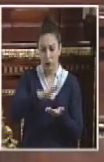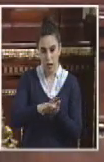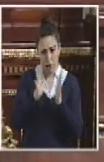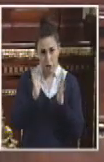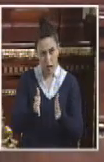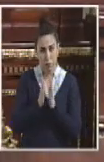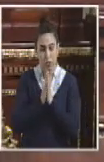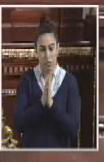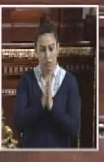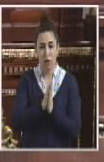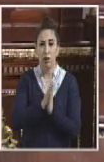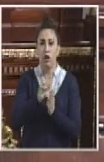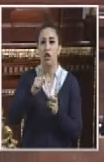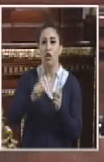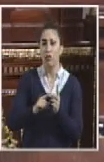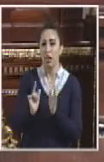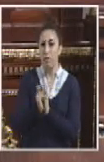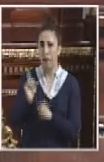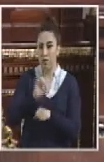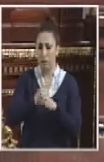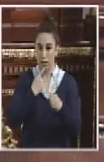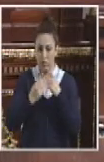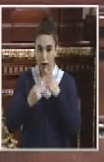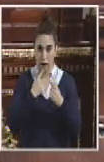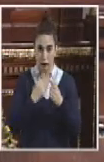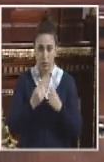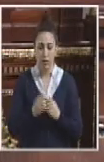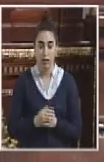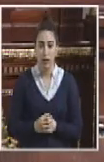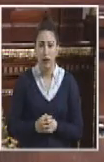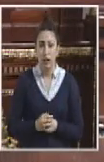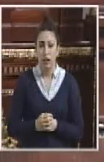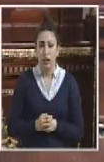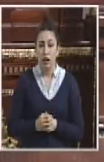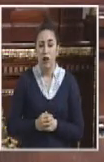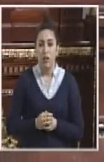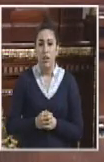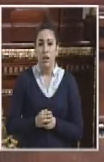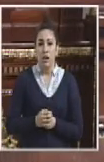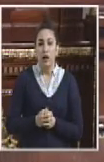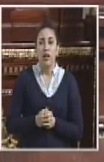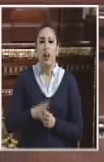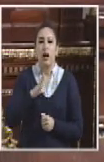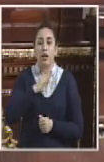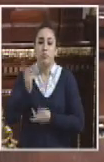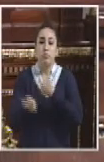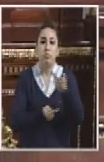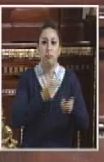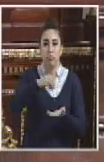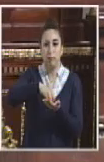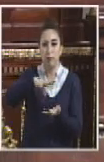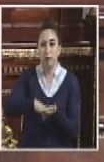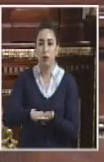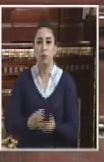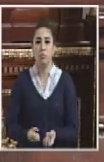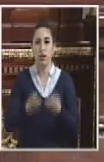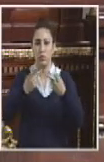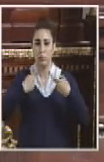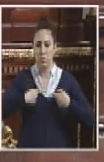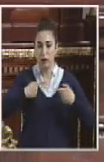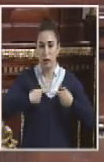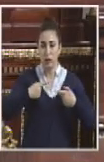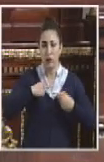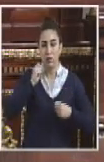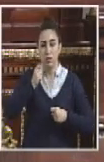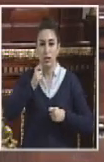manera íntegra en el Diario de los Debates. La Encuesta Nacional de Ocupación y Empleo del Instituto Nacional